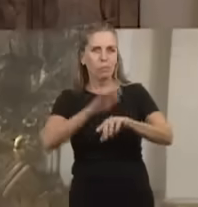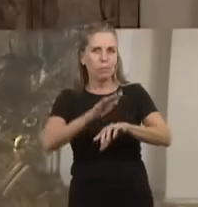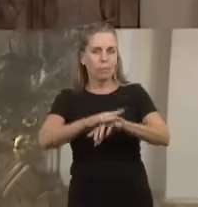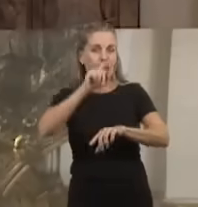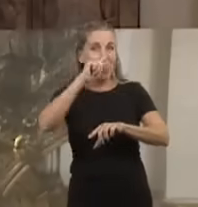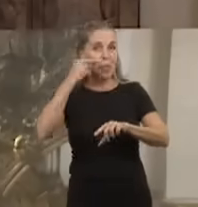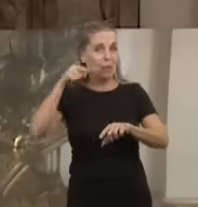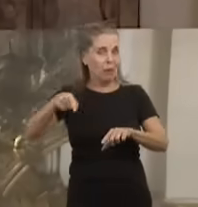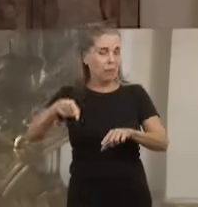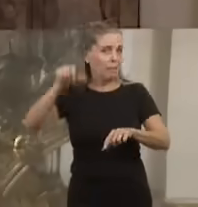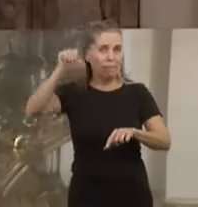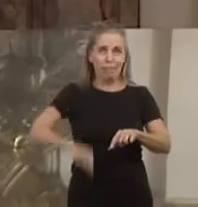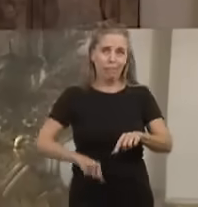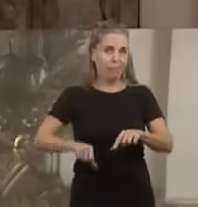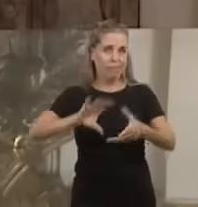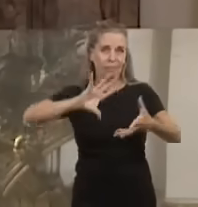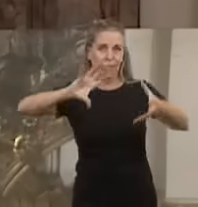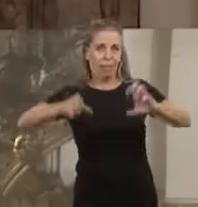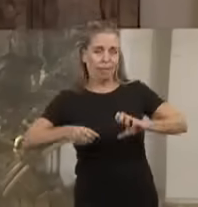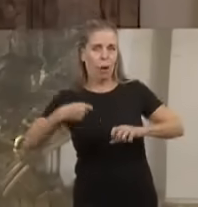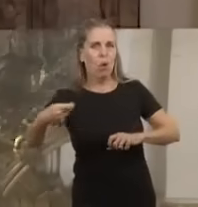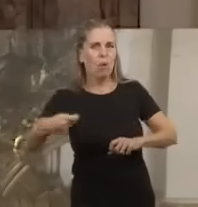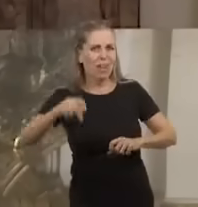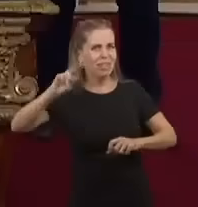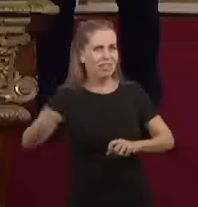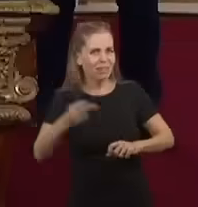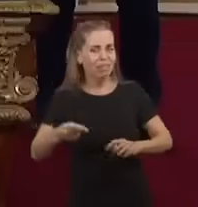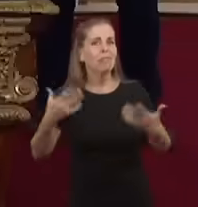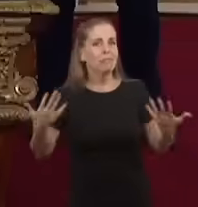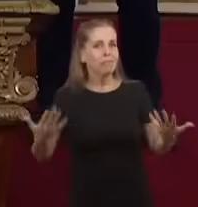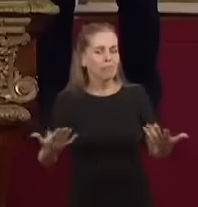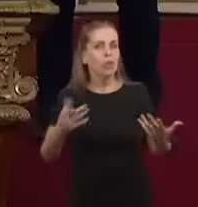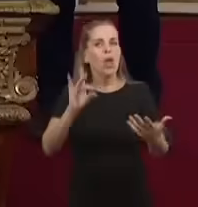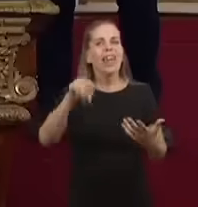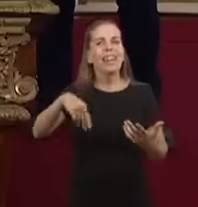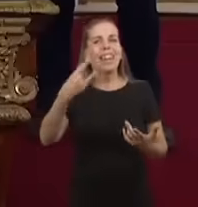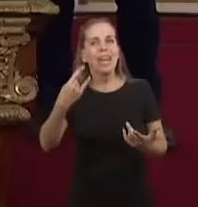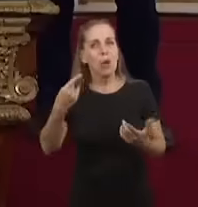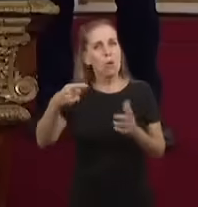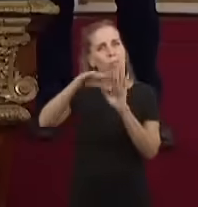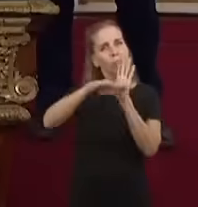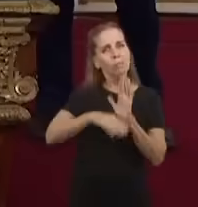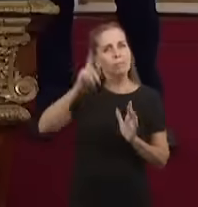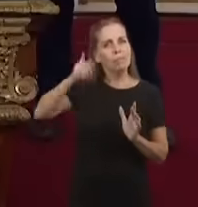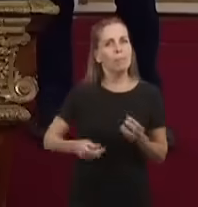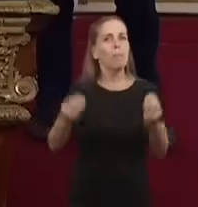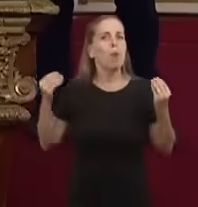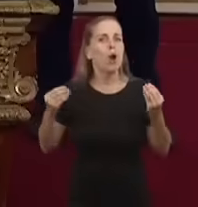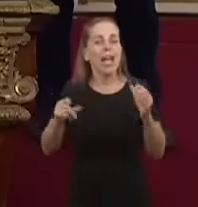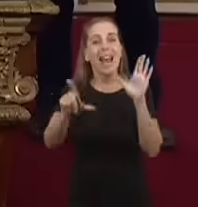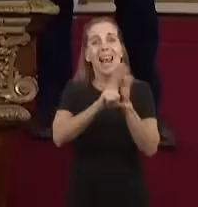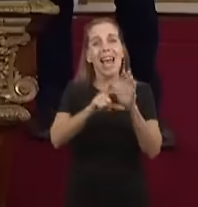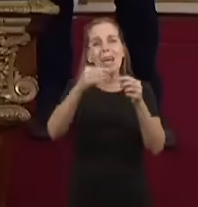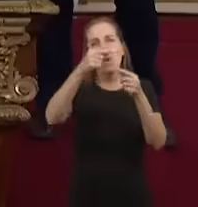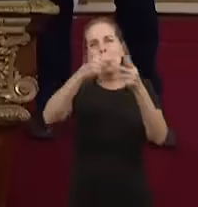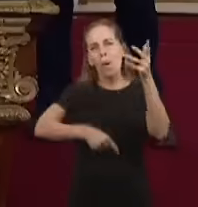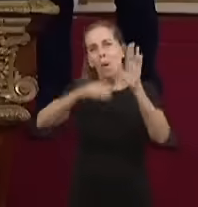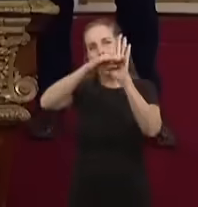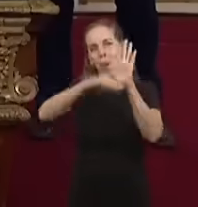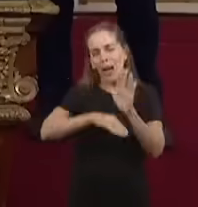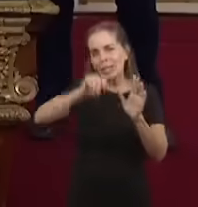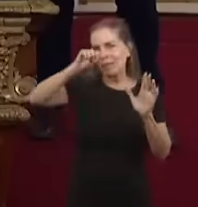en la ley base y que luego tuvimos que modificar por dnu frente a la falta de voluntad de algunos sectores políticos el restante